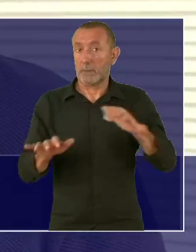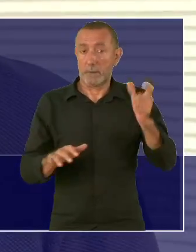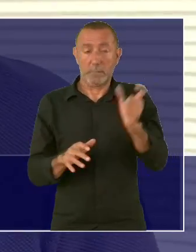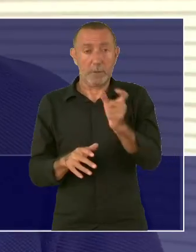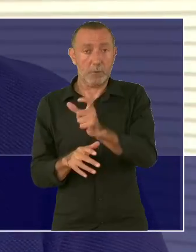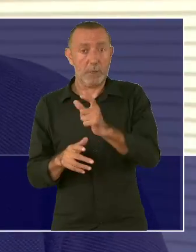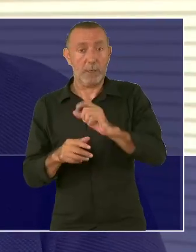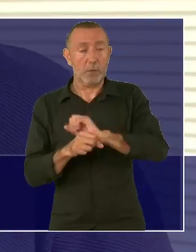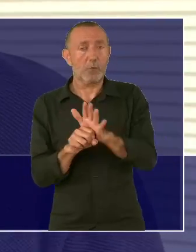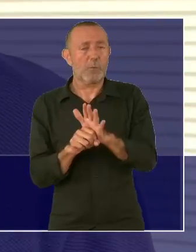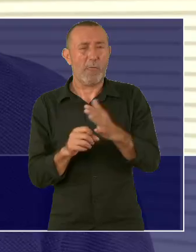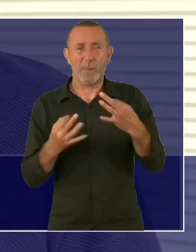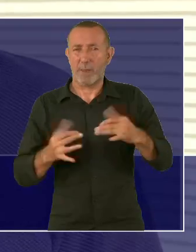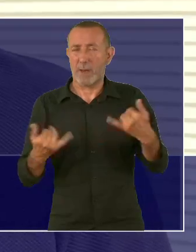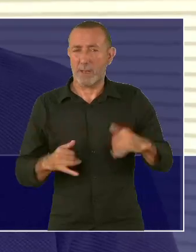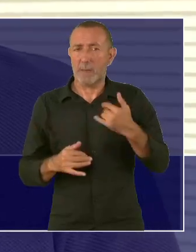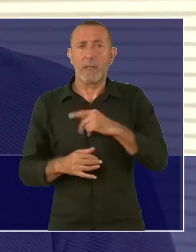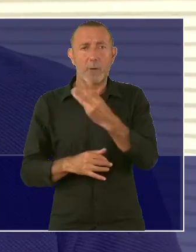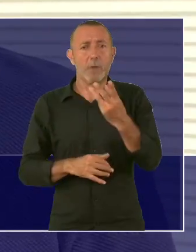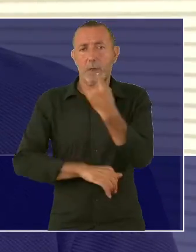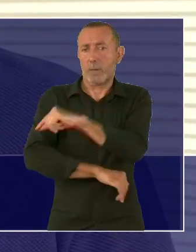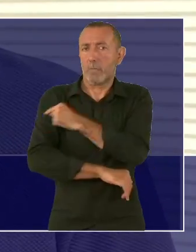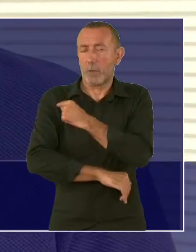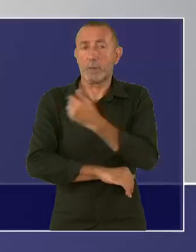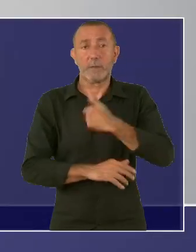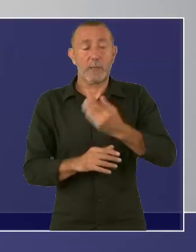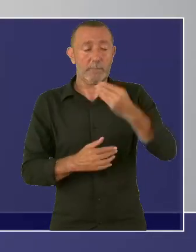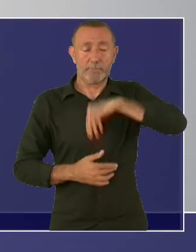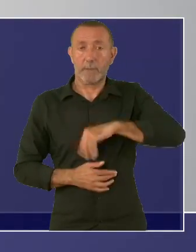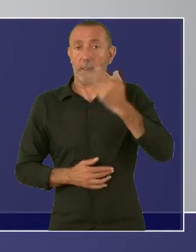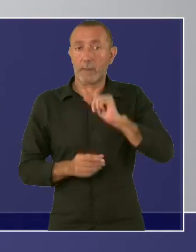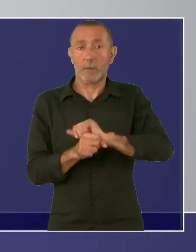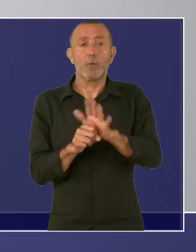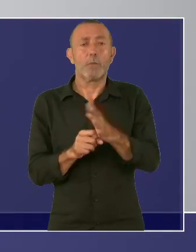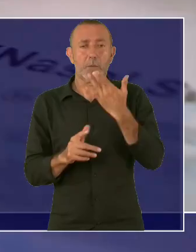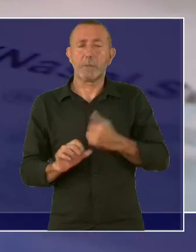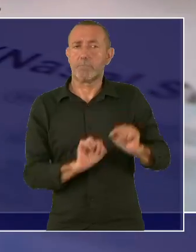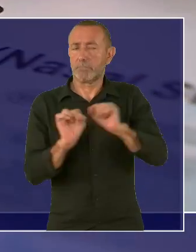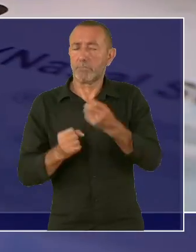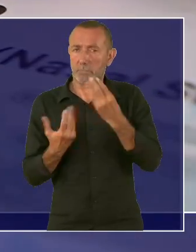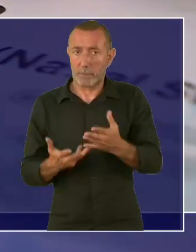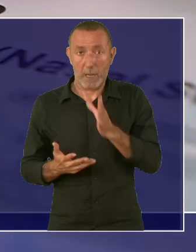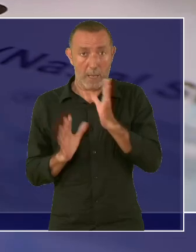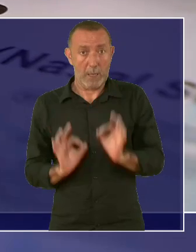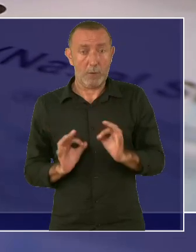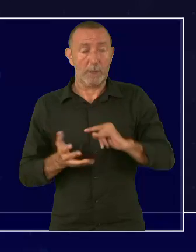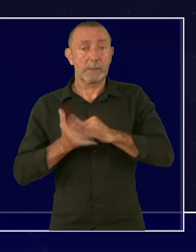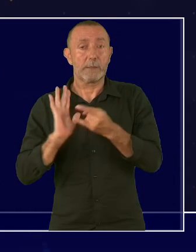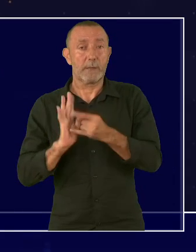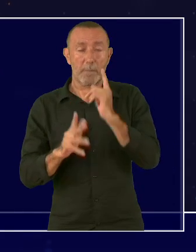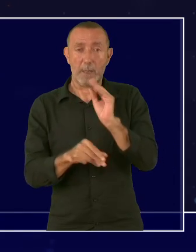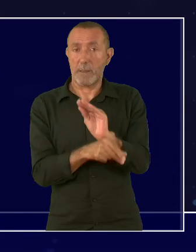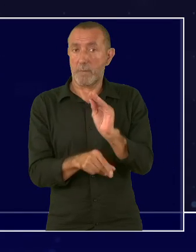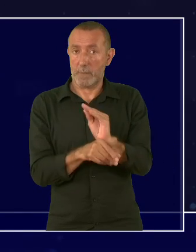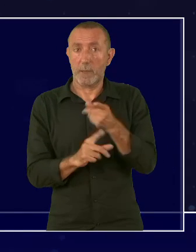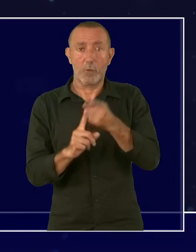Hay vacunas y haber pasado la COVID nos sigue protegiendo muy bien. Según el actual sistema de vigilancia, que se usa también con la gripe,